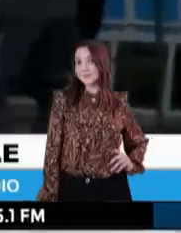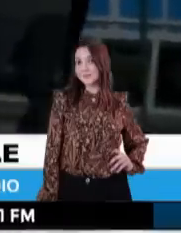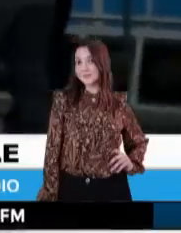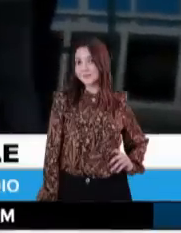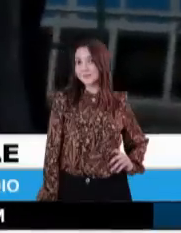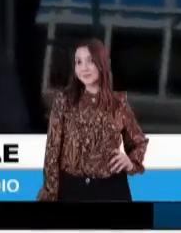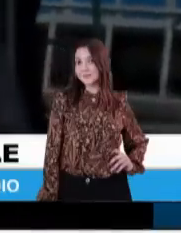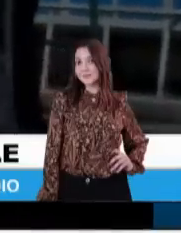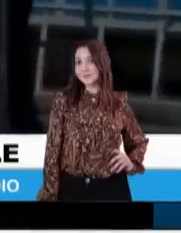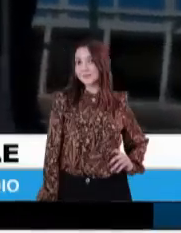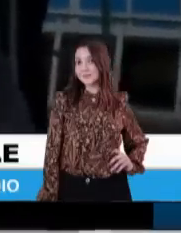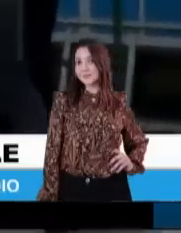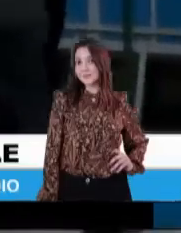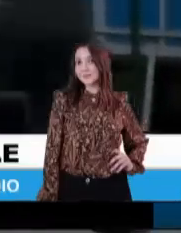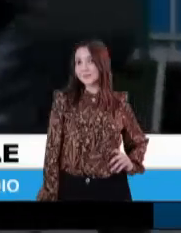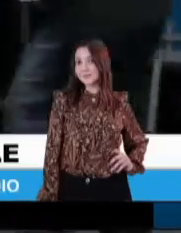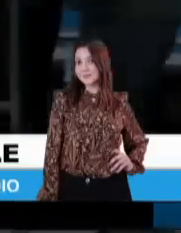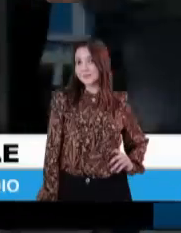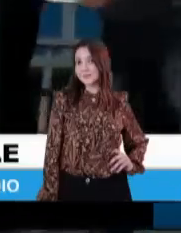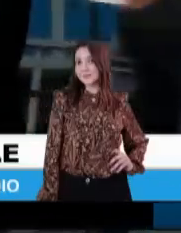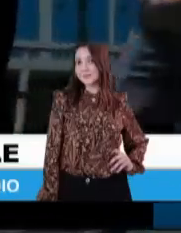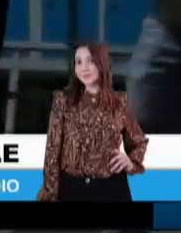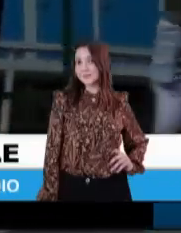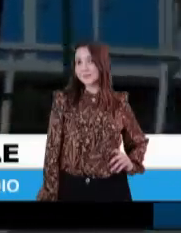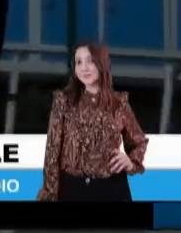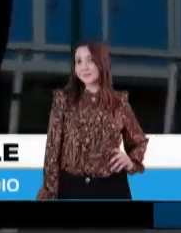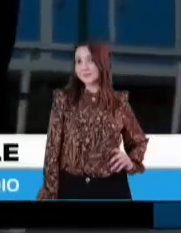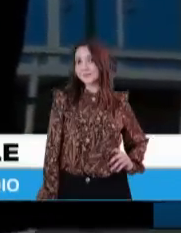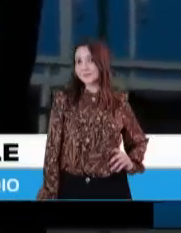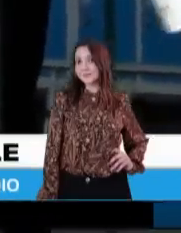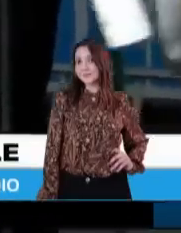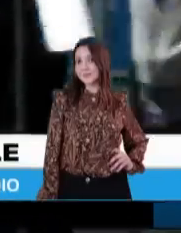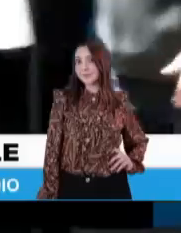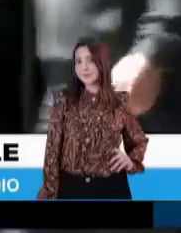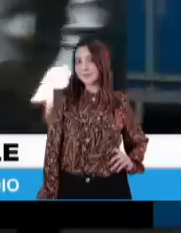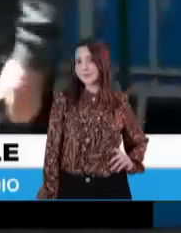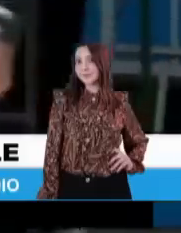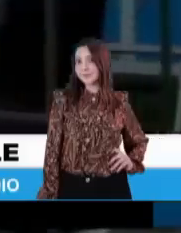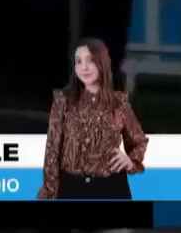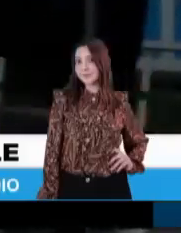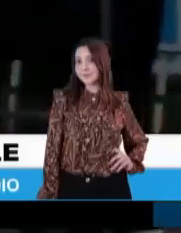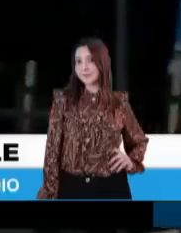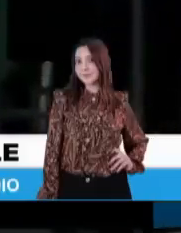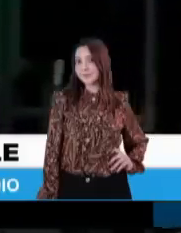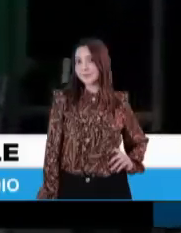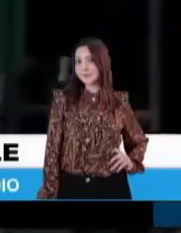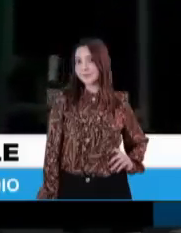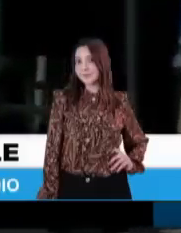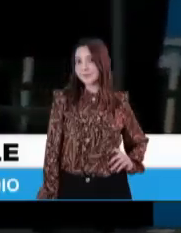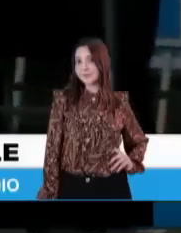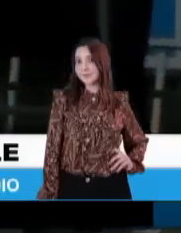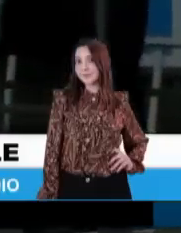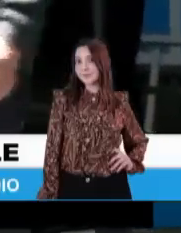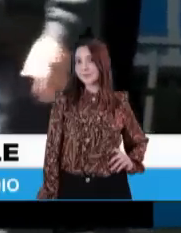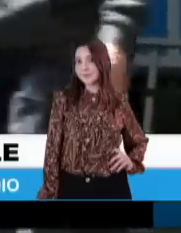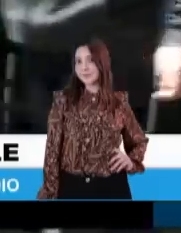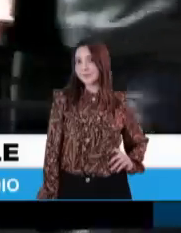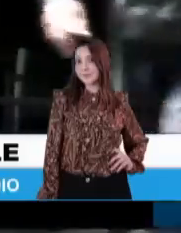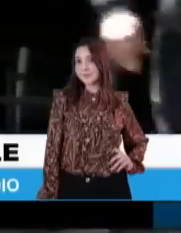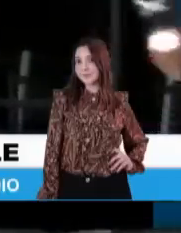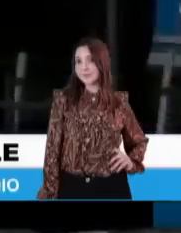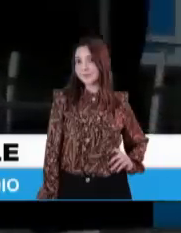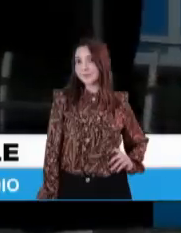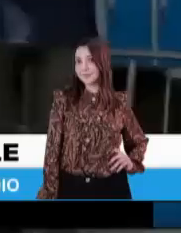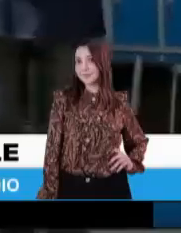poderes legislativo y ejecutivo a sus temas de administración de justicia, cambiar la integración y las facultades del Consejo de la